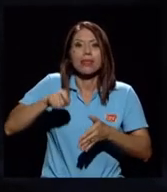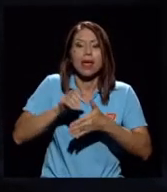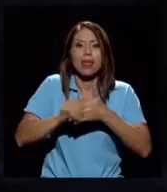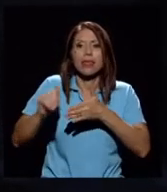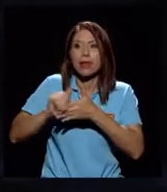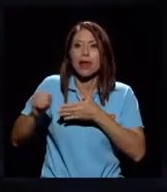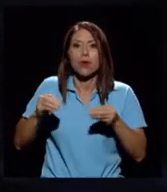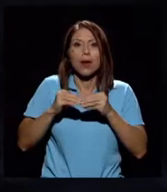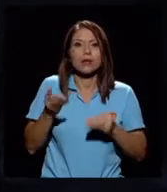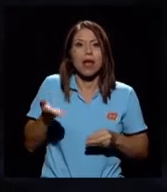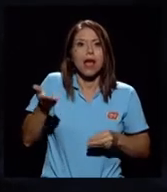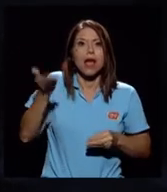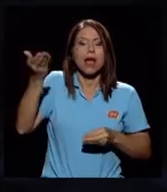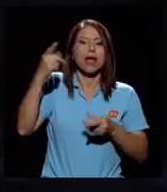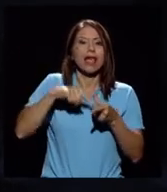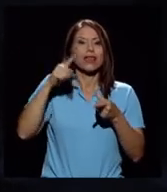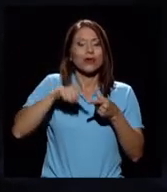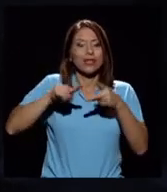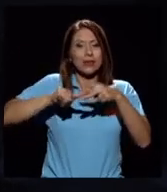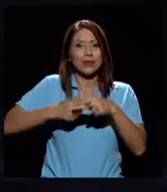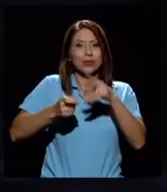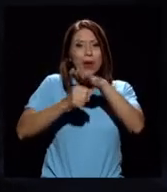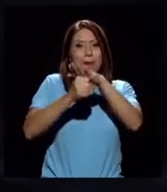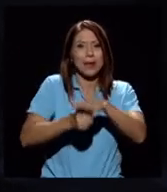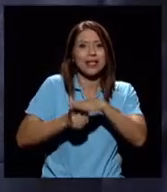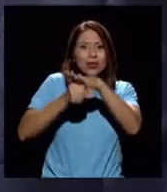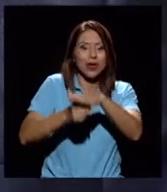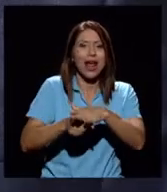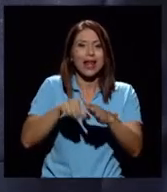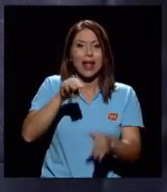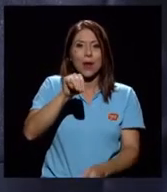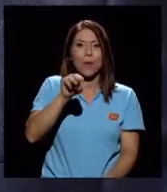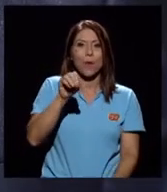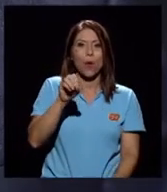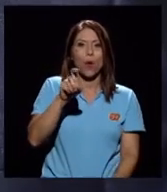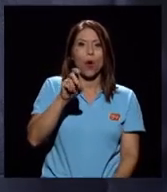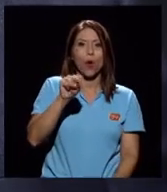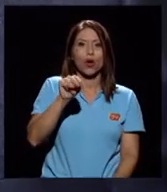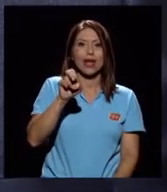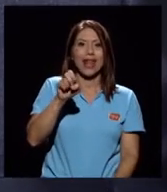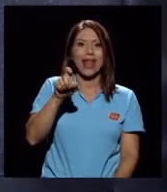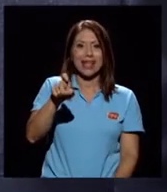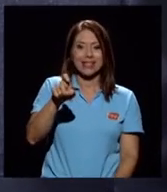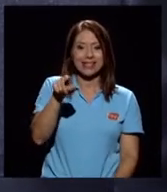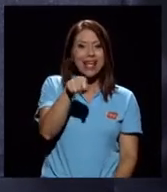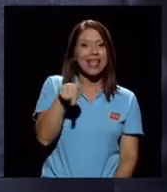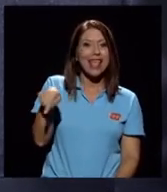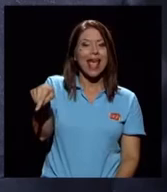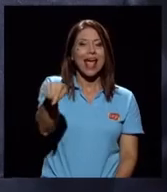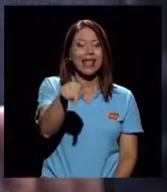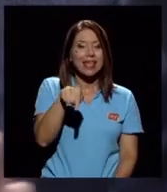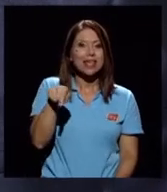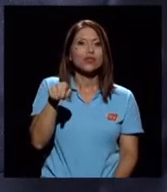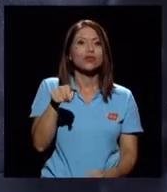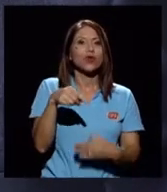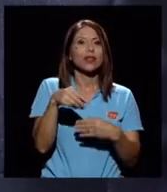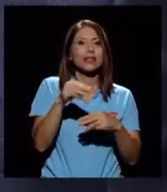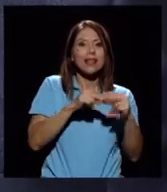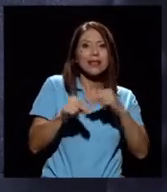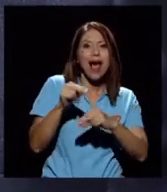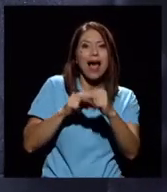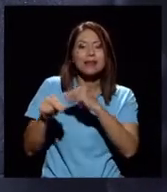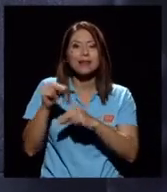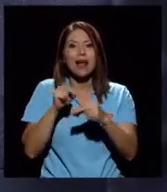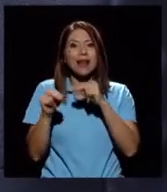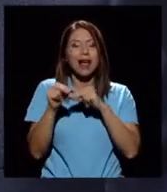y entonces se empezó a presionar el monex que es en donde se transan las divisas en verdad en